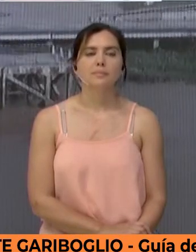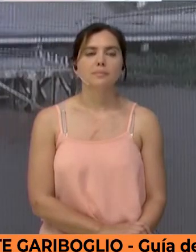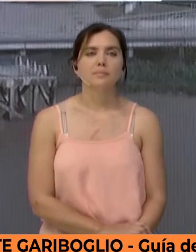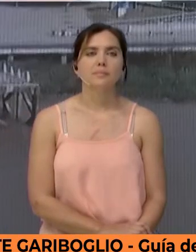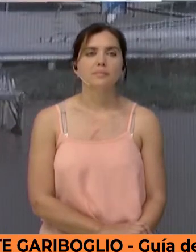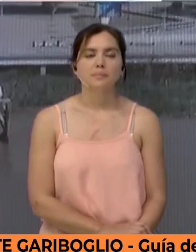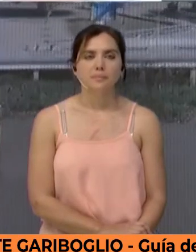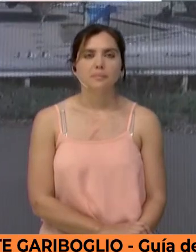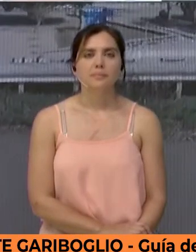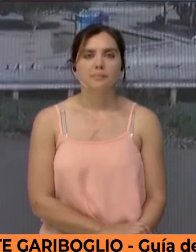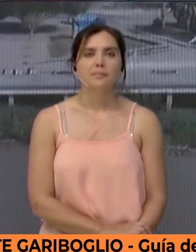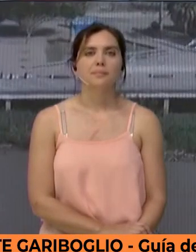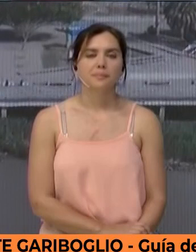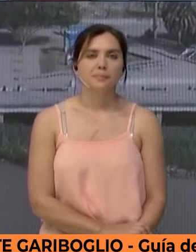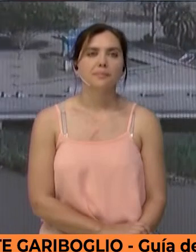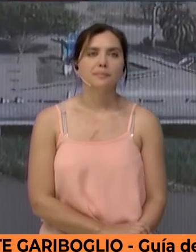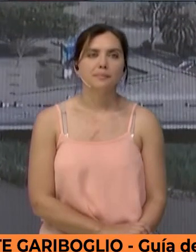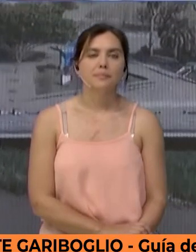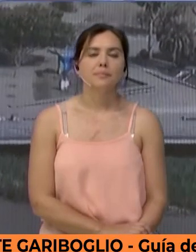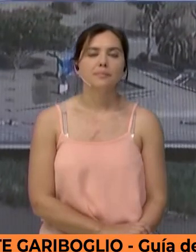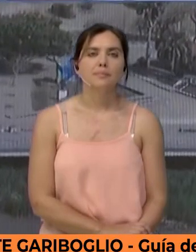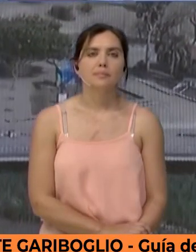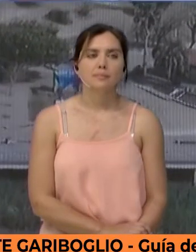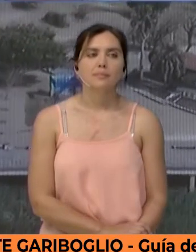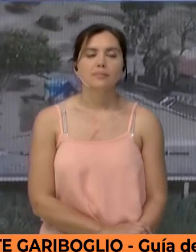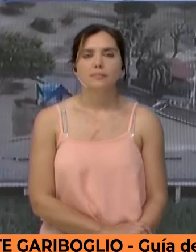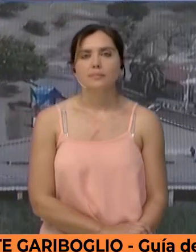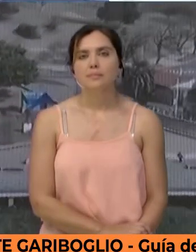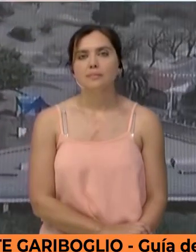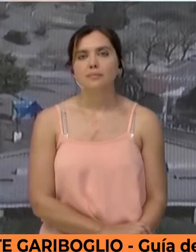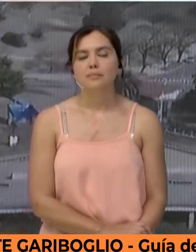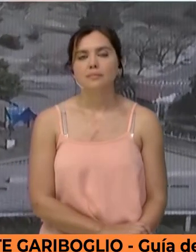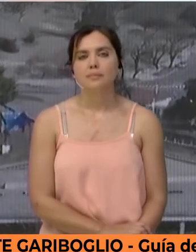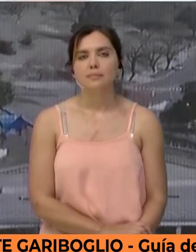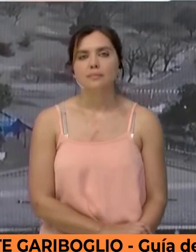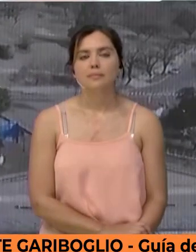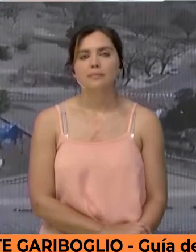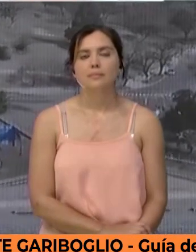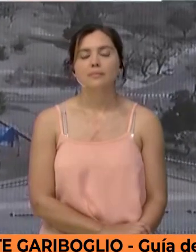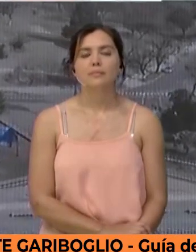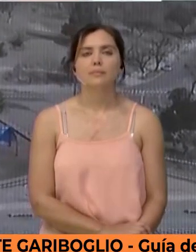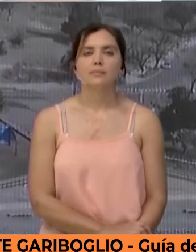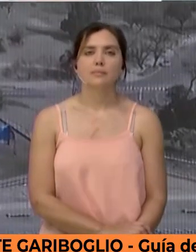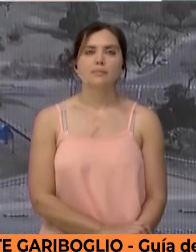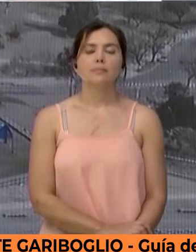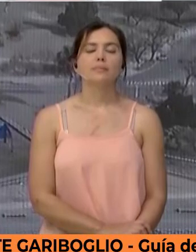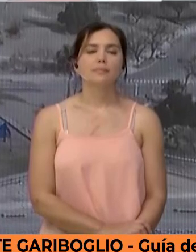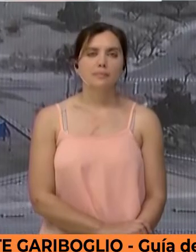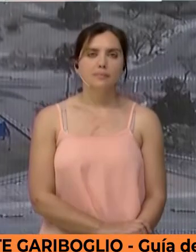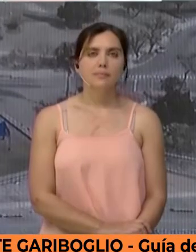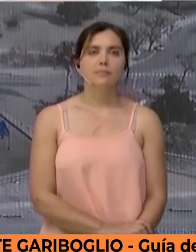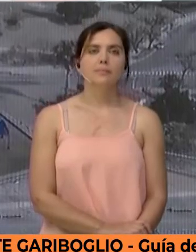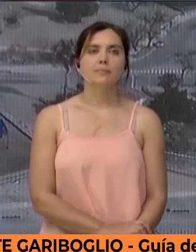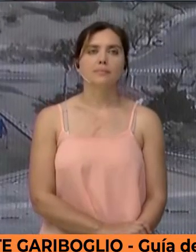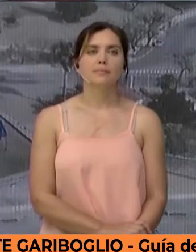y la asociación. La verdad que estamos muy, muy, muy, muy contentos, muy conformes. Sobre todo nos da la tranquilidad de que este espacio sea, digamos,